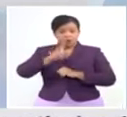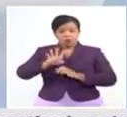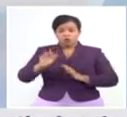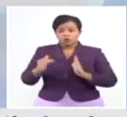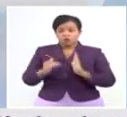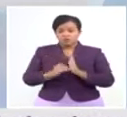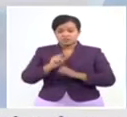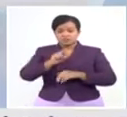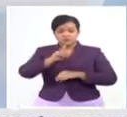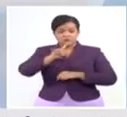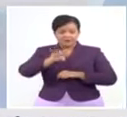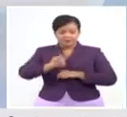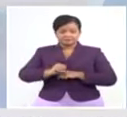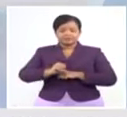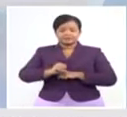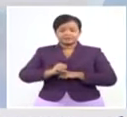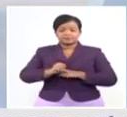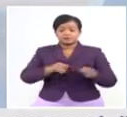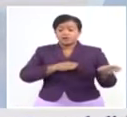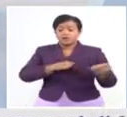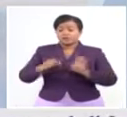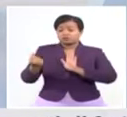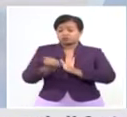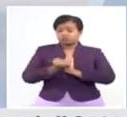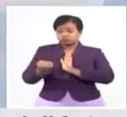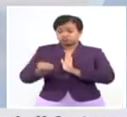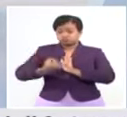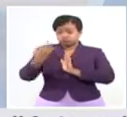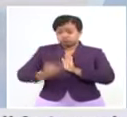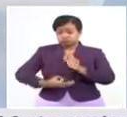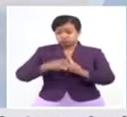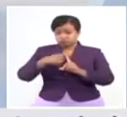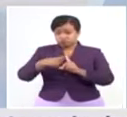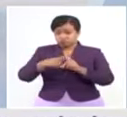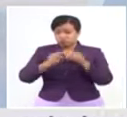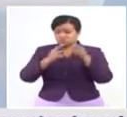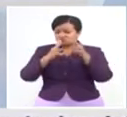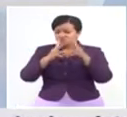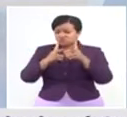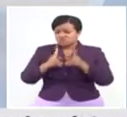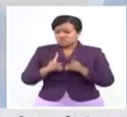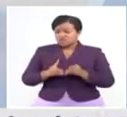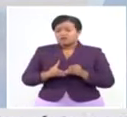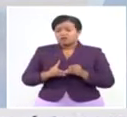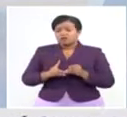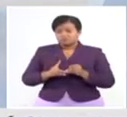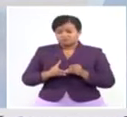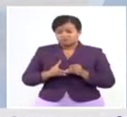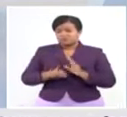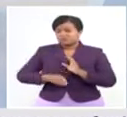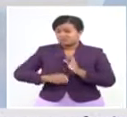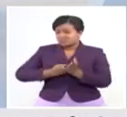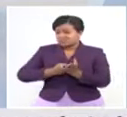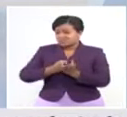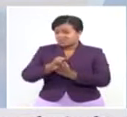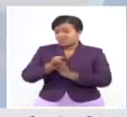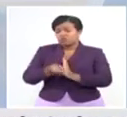4.190 y confirmados activos, una cifra todavía muy elevada,